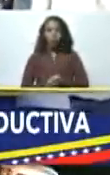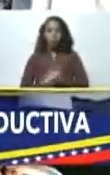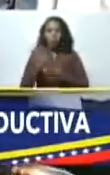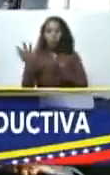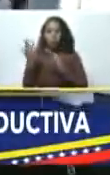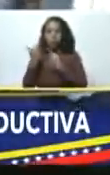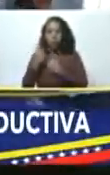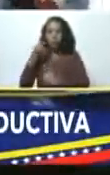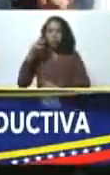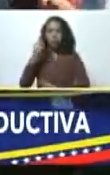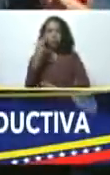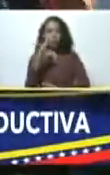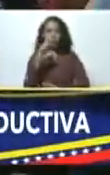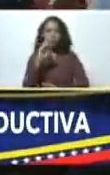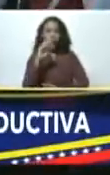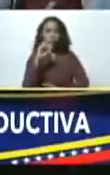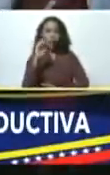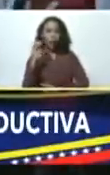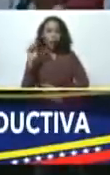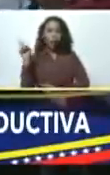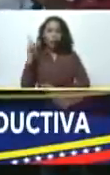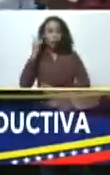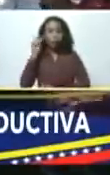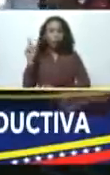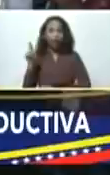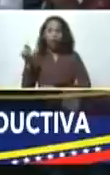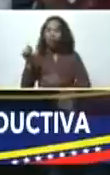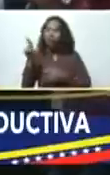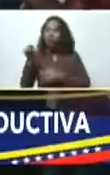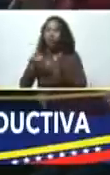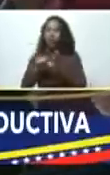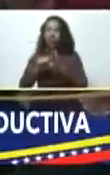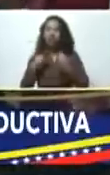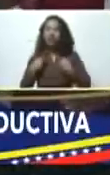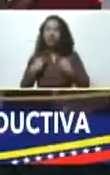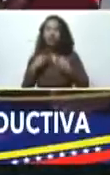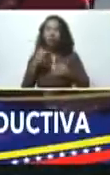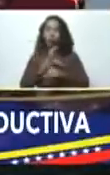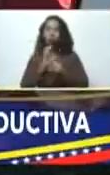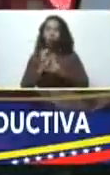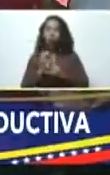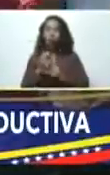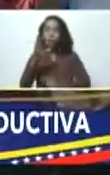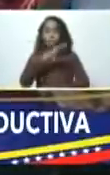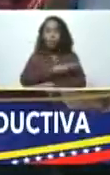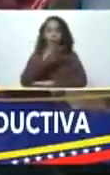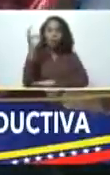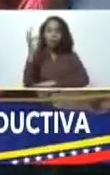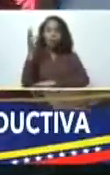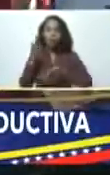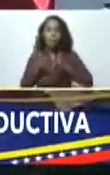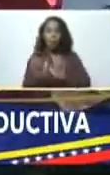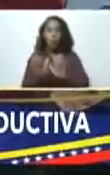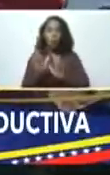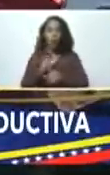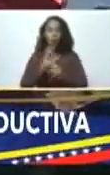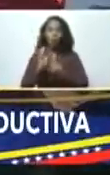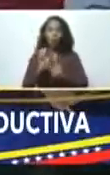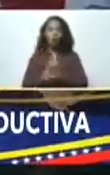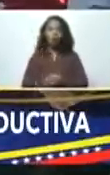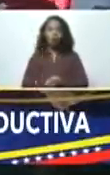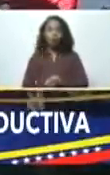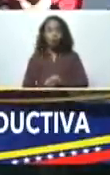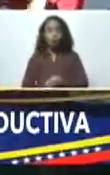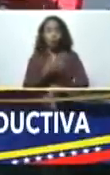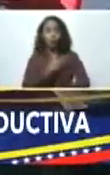dices, Marlene? Marlenes Arena. ¿De dónde eres tú, Marlene? Barquisimeto. Barquisimeto, presidente. Guara. ¿Qué me cuenta?